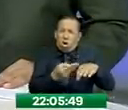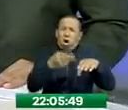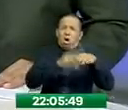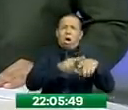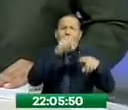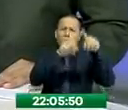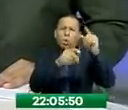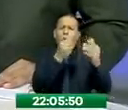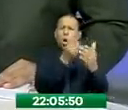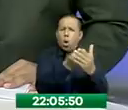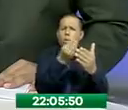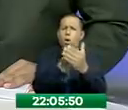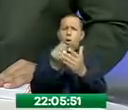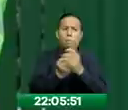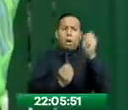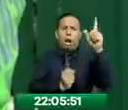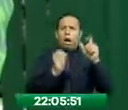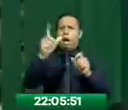cantón durán